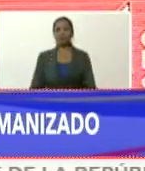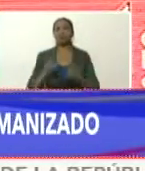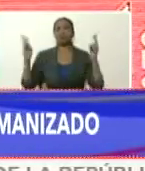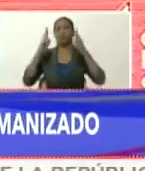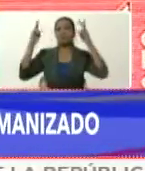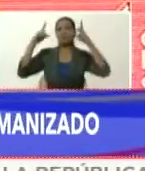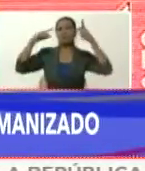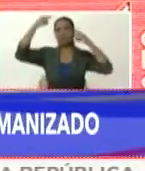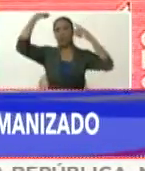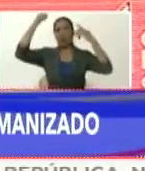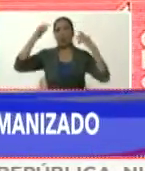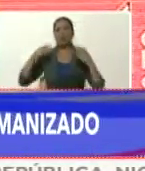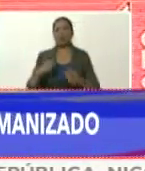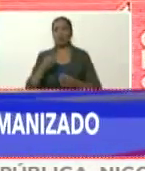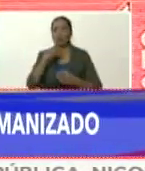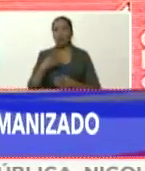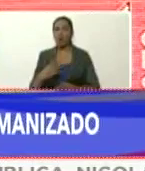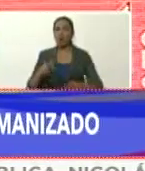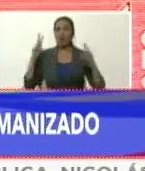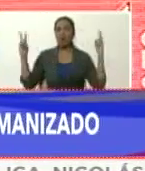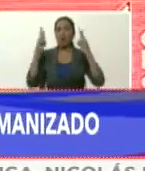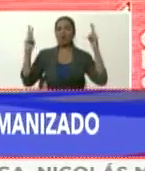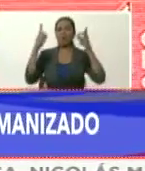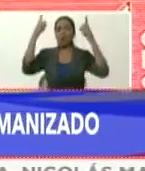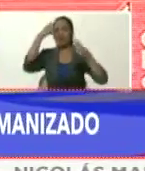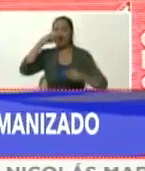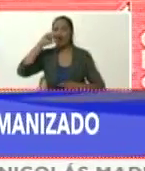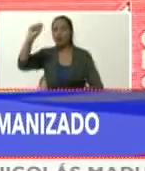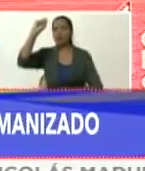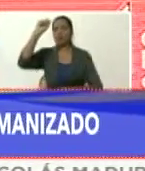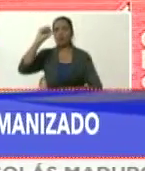¡Que viva Chávez! Bueno, también.